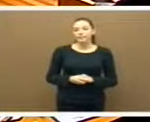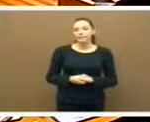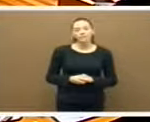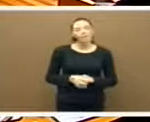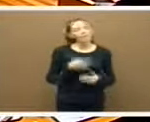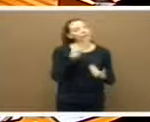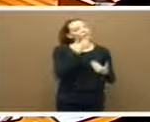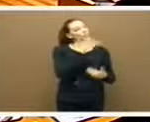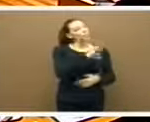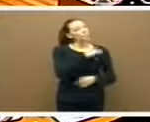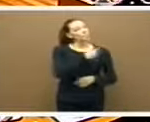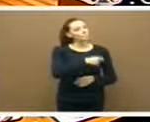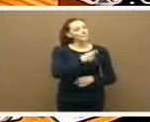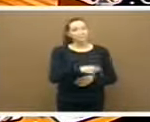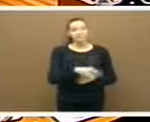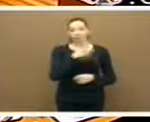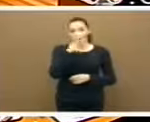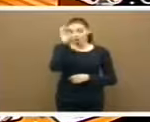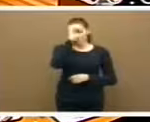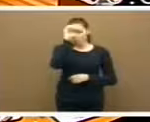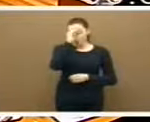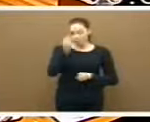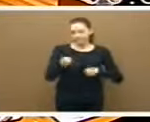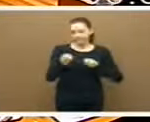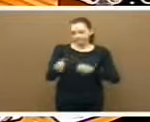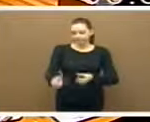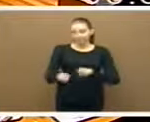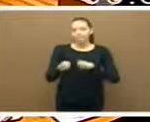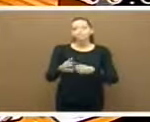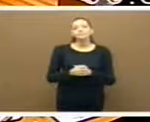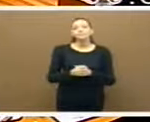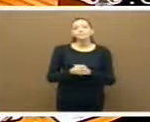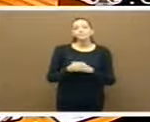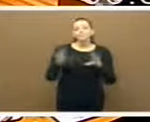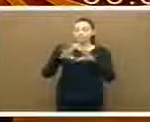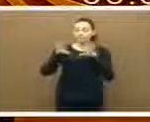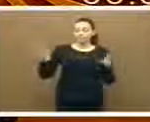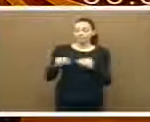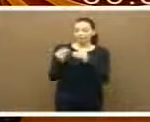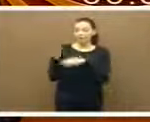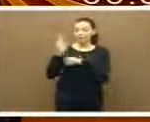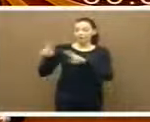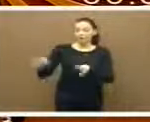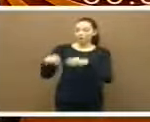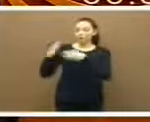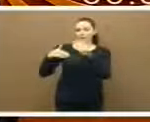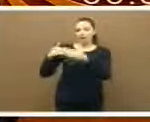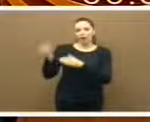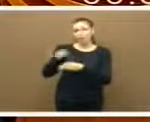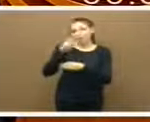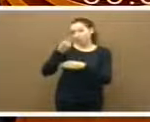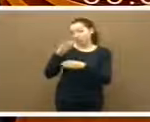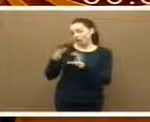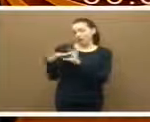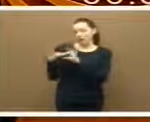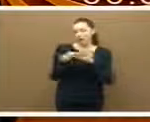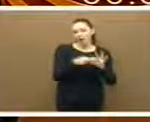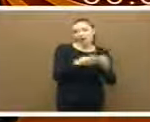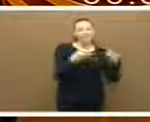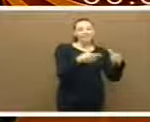Gracias, presidente. Para fijar la posición respecto al grupo de enmiendas presentada por el Grupo Parlamentario Socialista correspondiente al Servicio